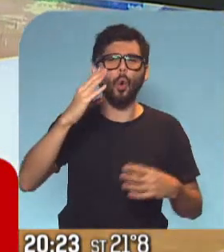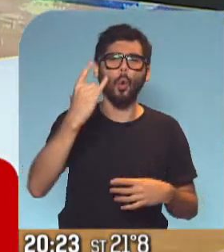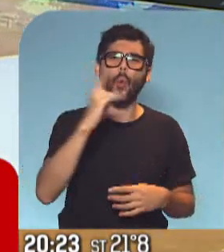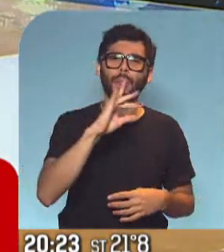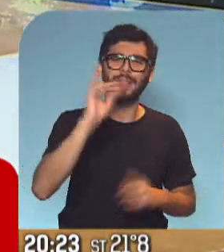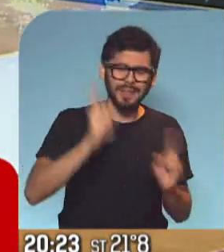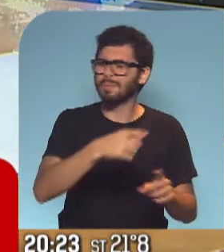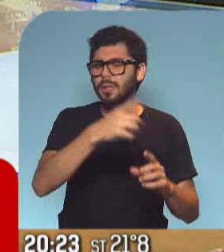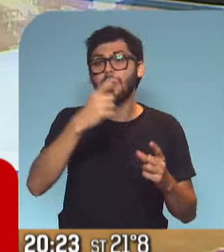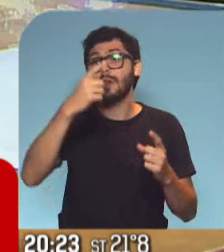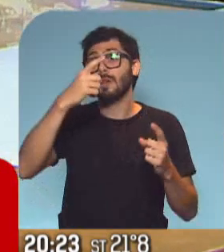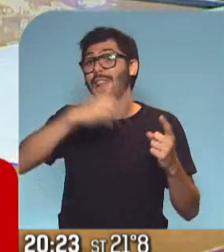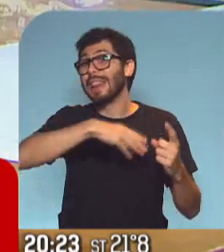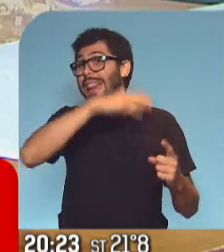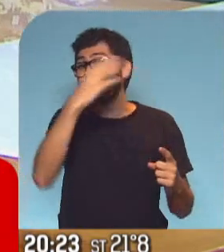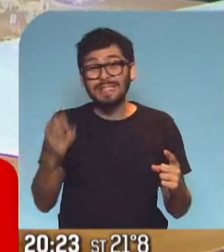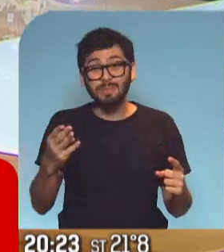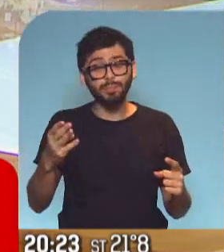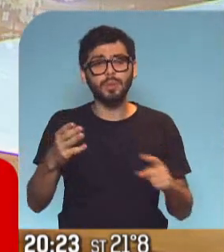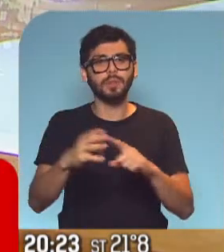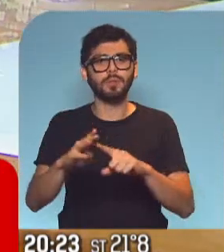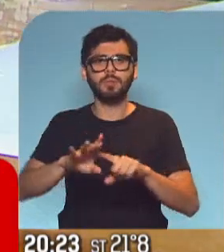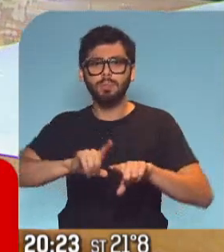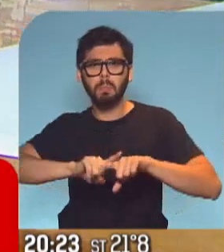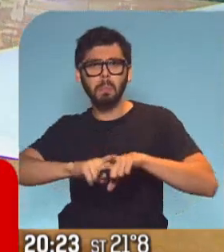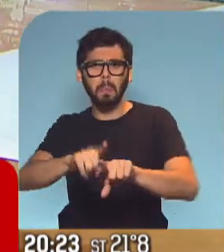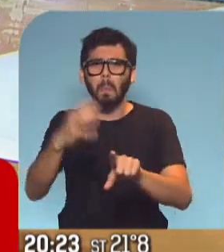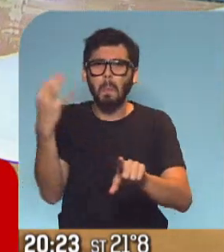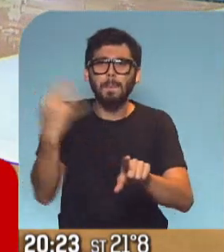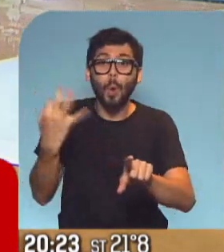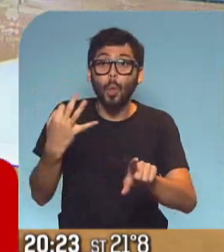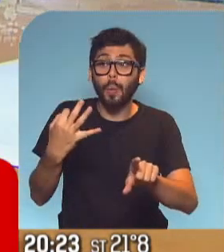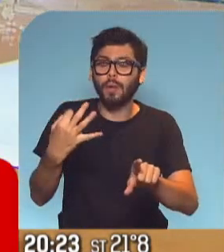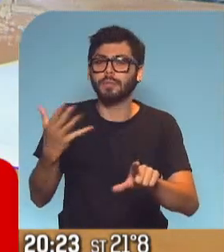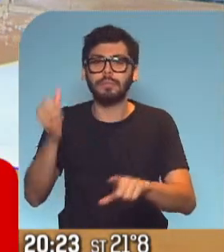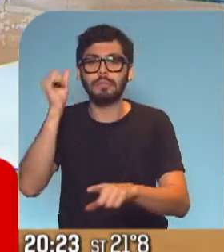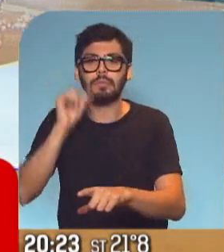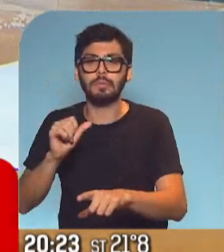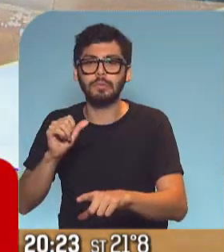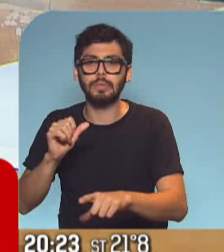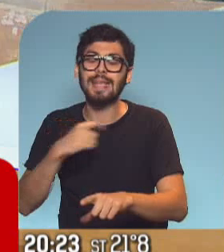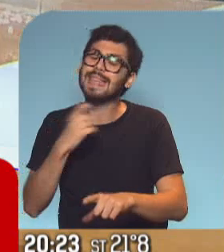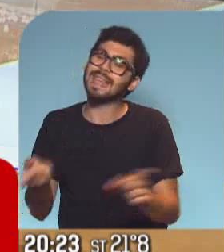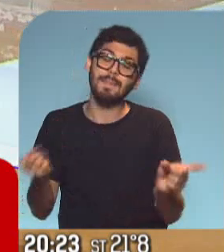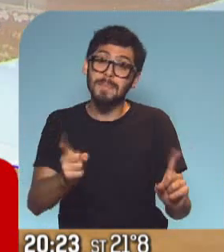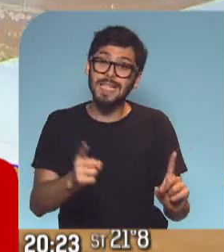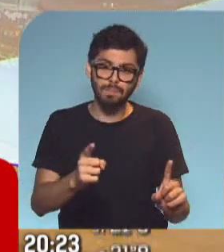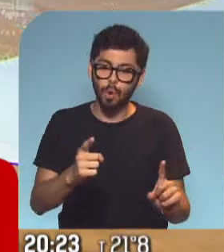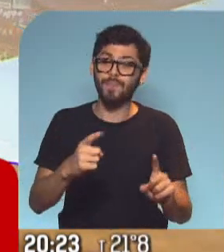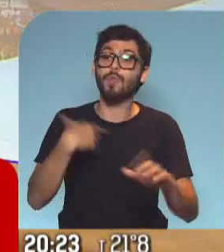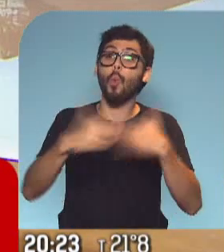y después tuvo una brillante temporada. Eso es lo que quiere repetir él. Volver en los Juegos, que le vaya